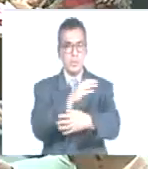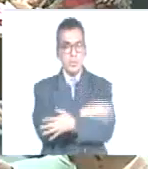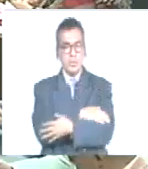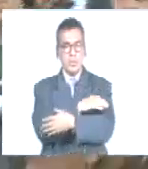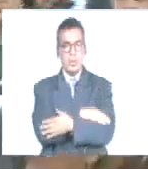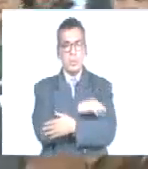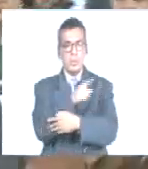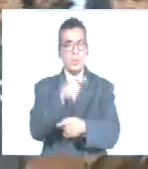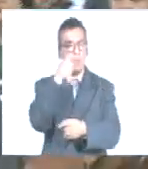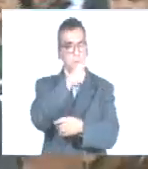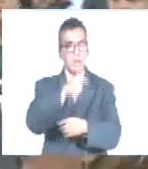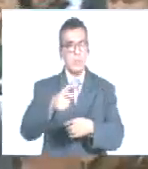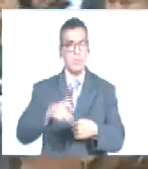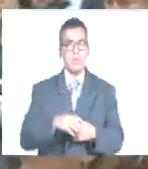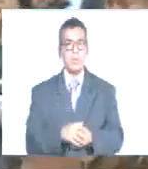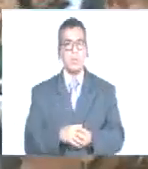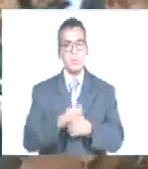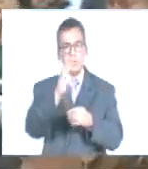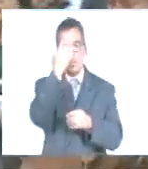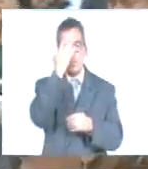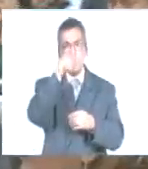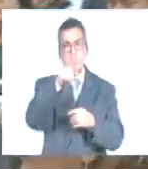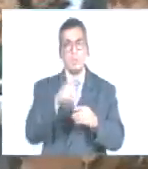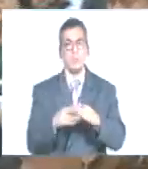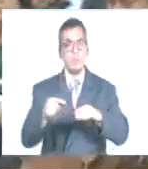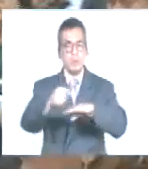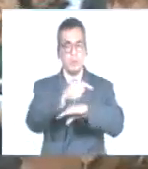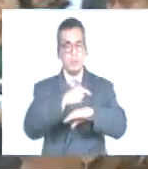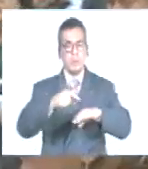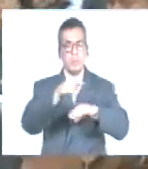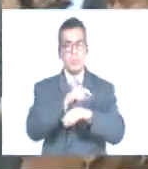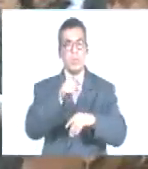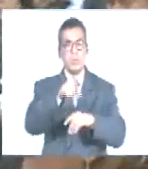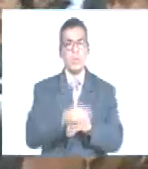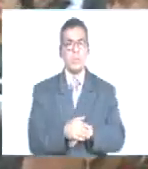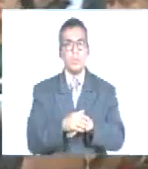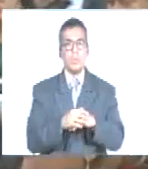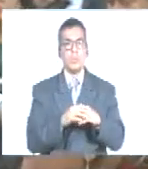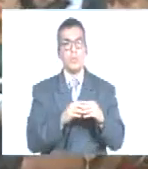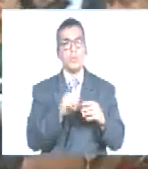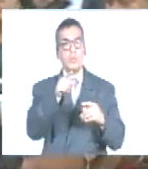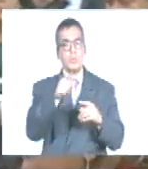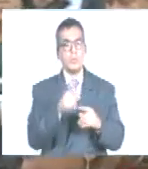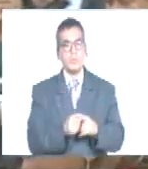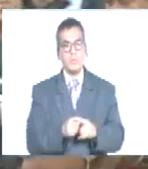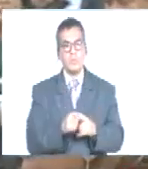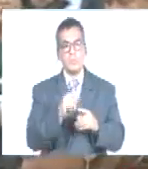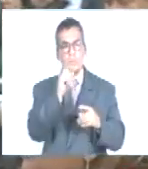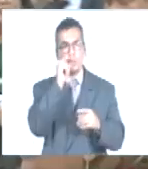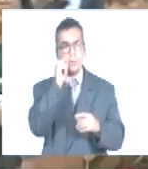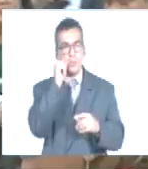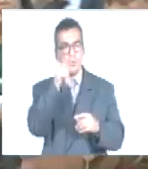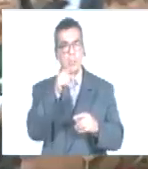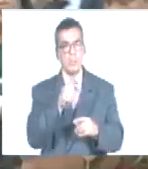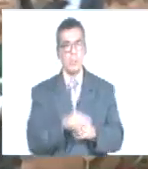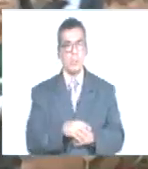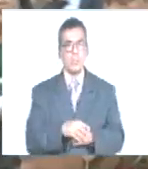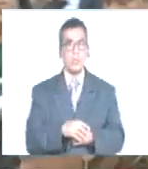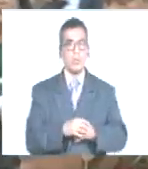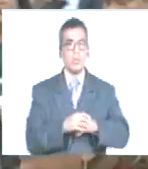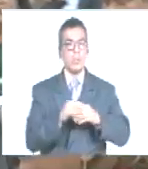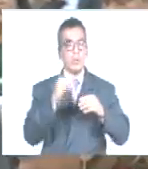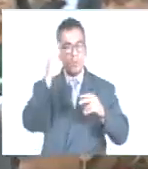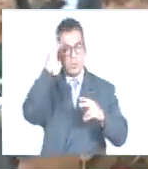felicitamos al pueblo indio y a su gobierno por este aniversario de un hombre que llevó bajo